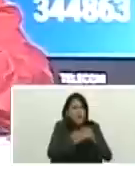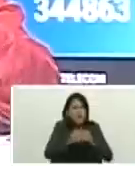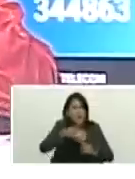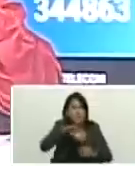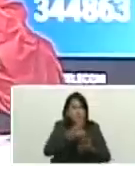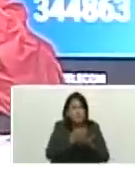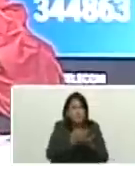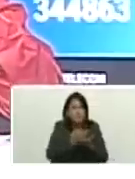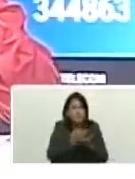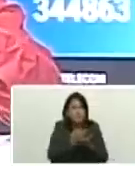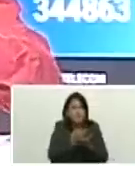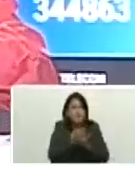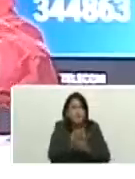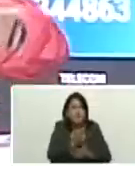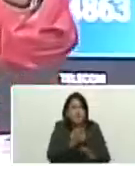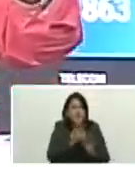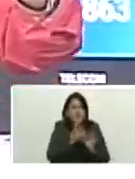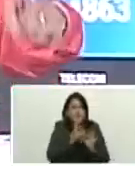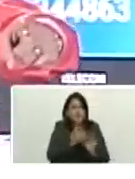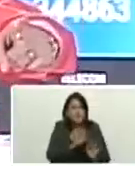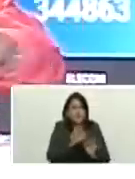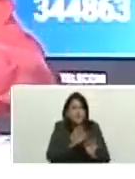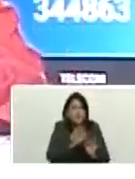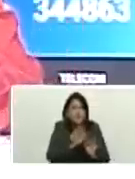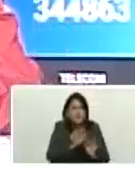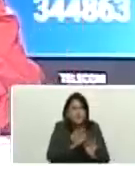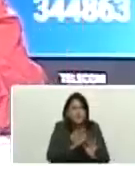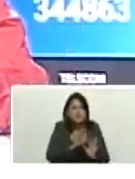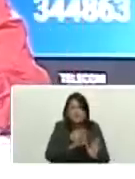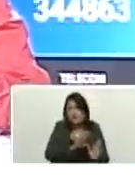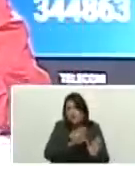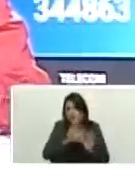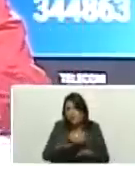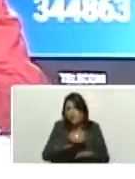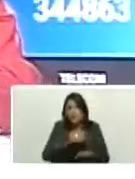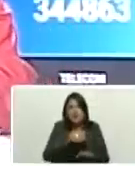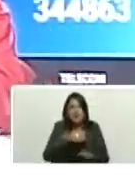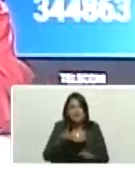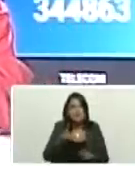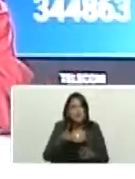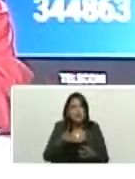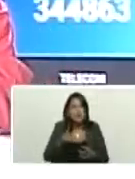firmemente, valientemente leales a la causa popular.